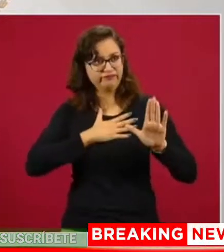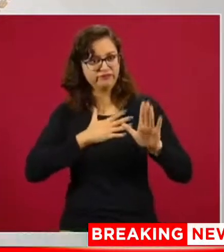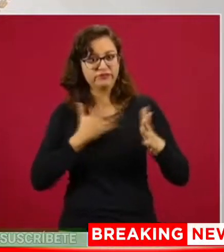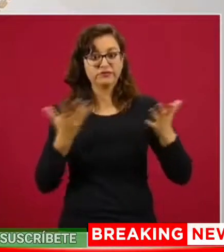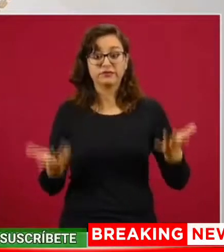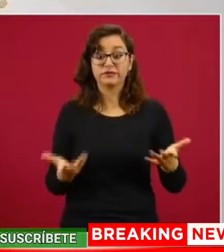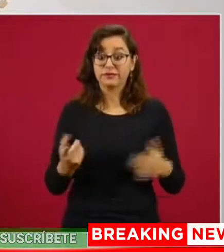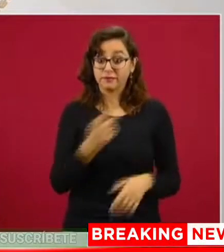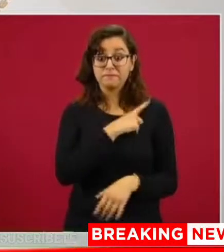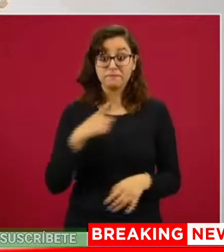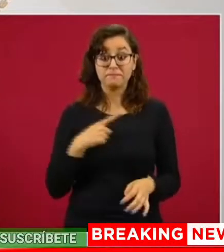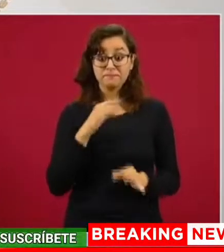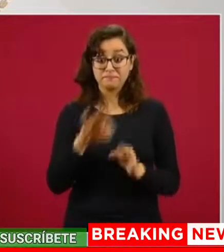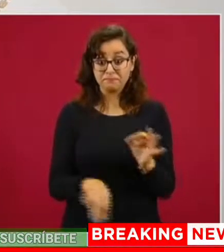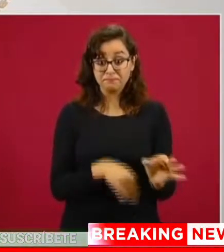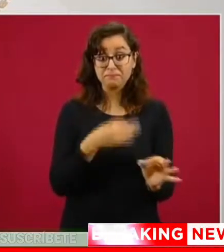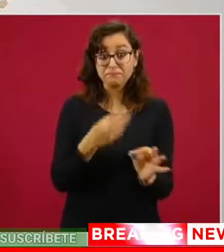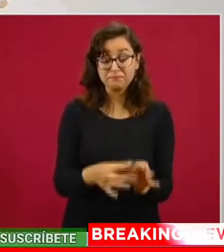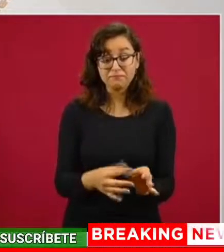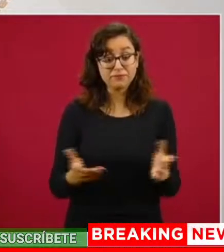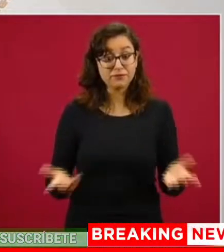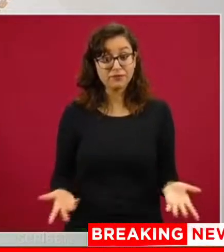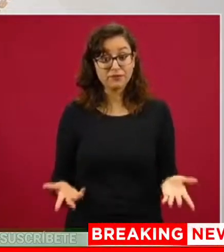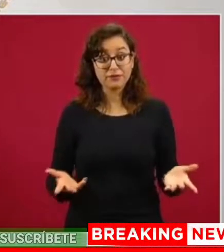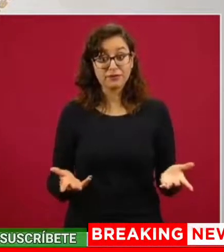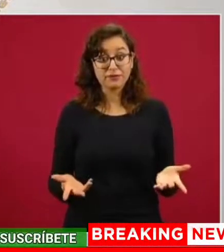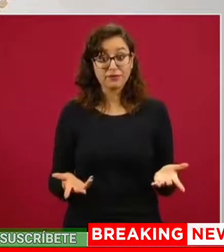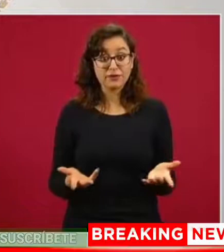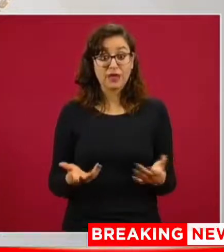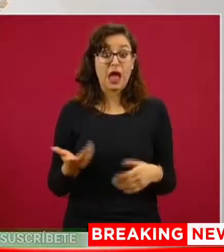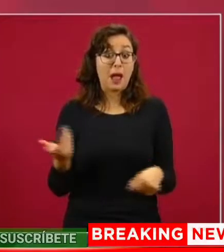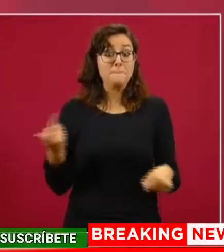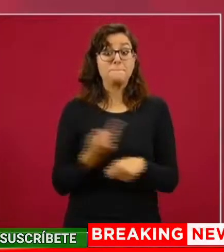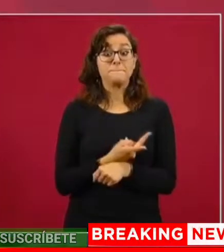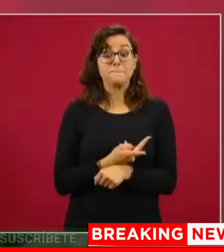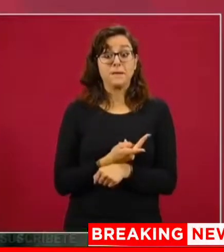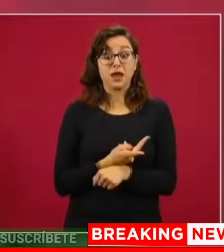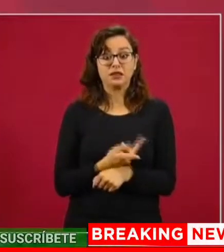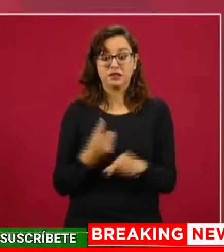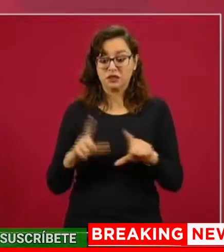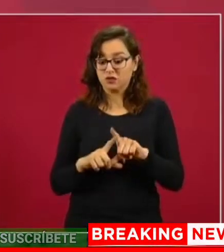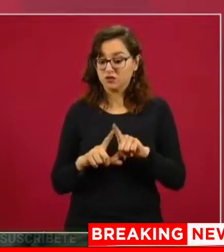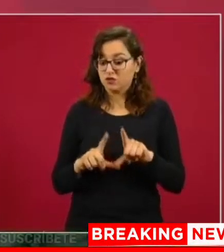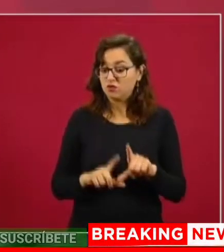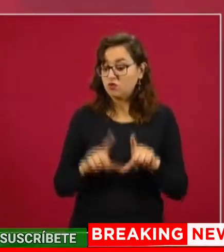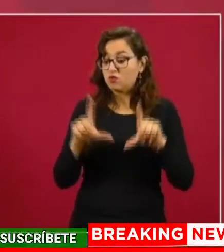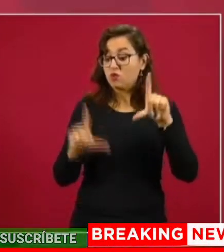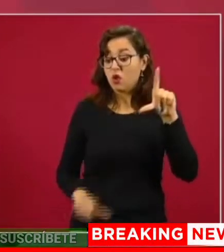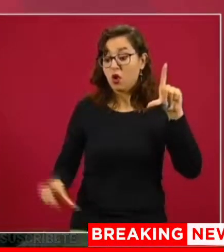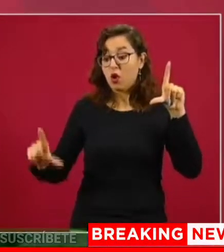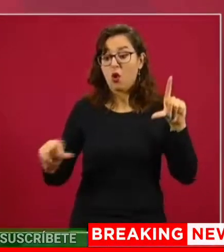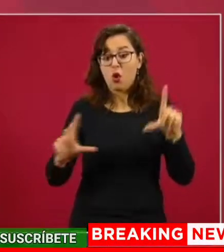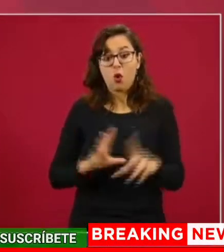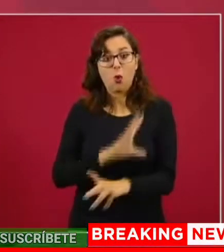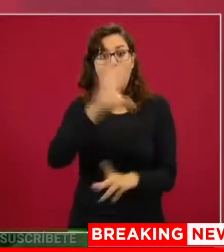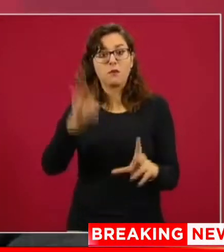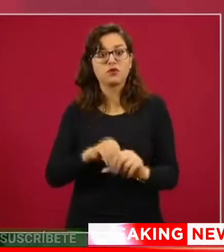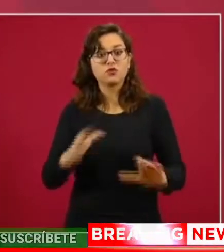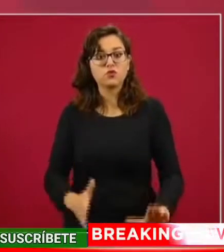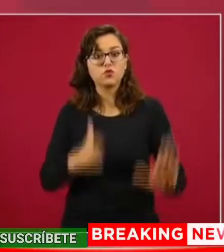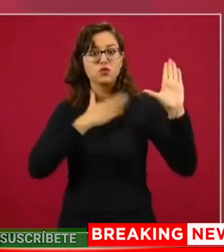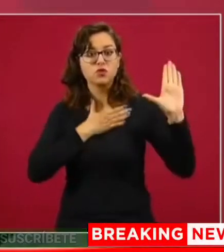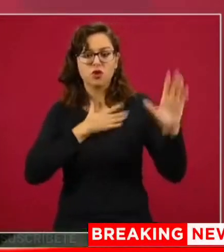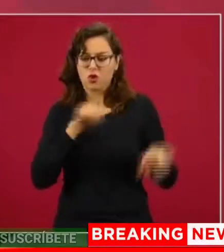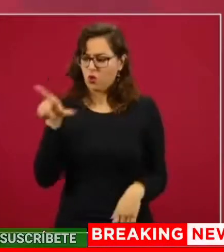Los compromisos se cumplen. Además, es un compromiso del Estado mexicano, no solo del